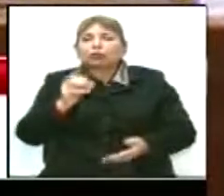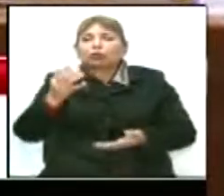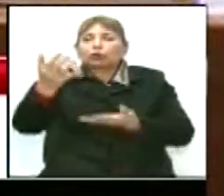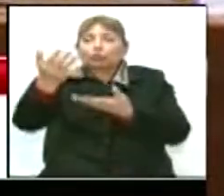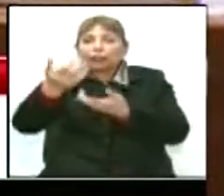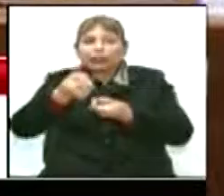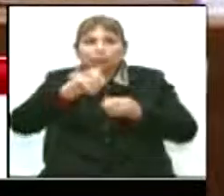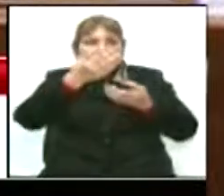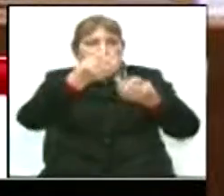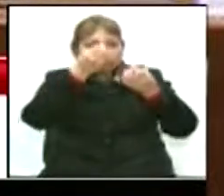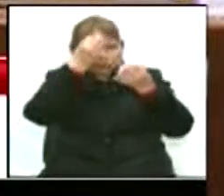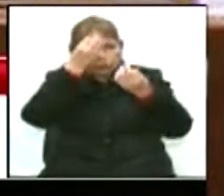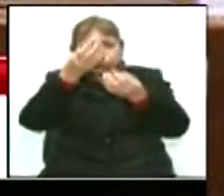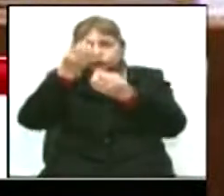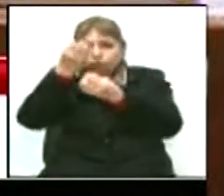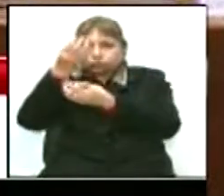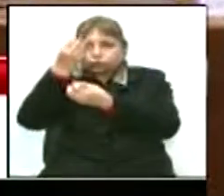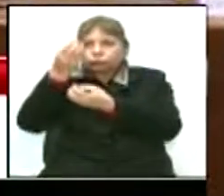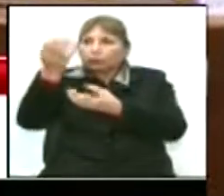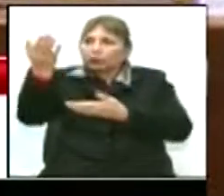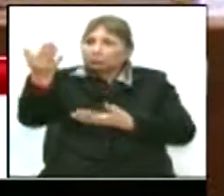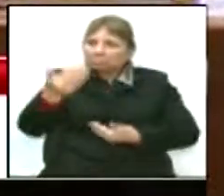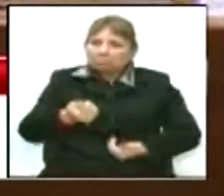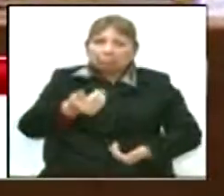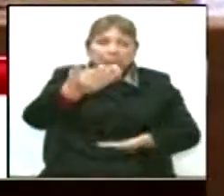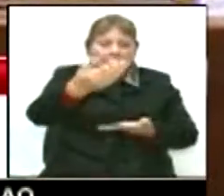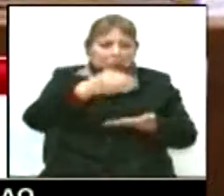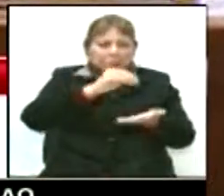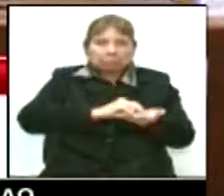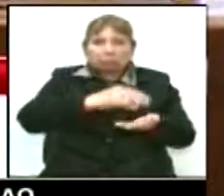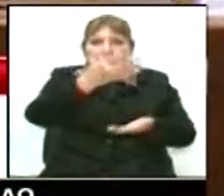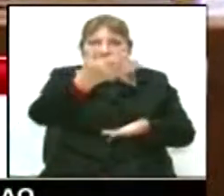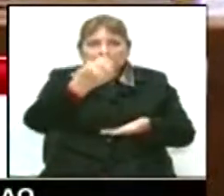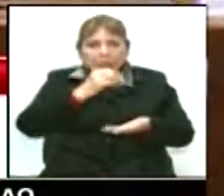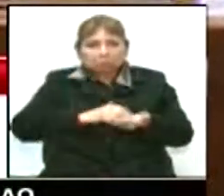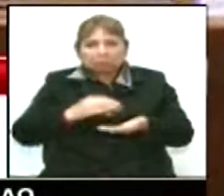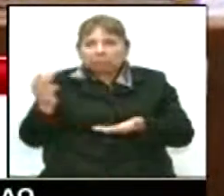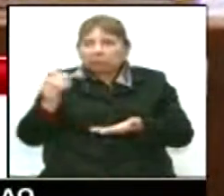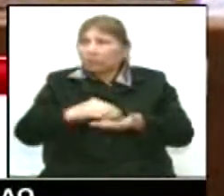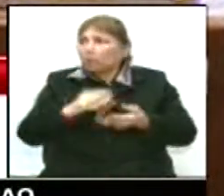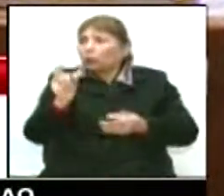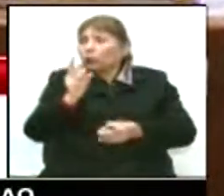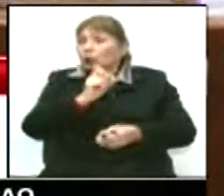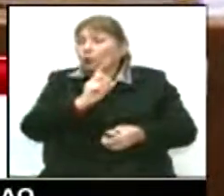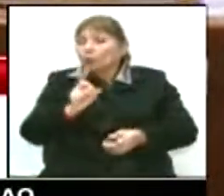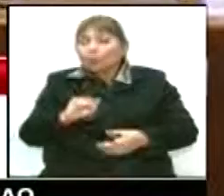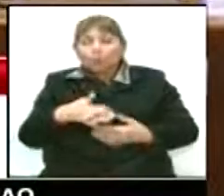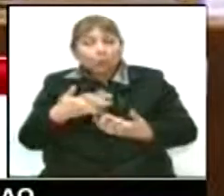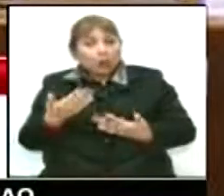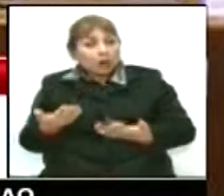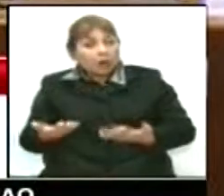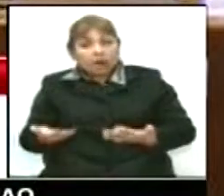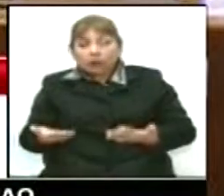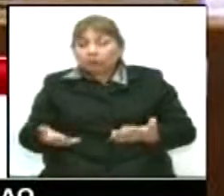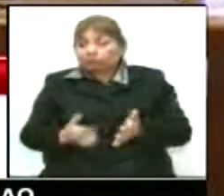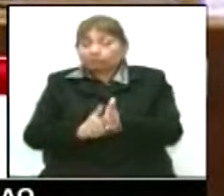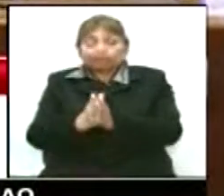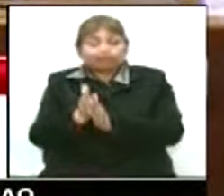recoge todos los aportes de los señores congresistas. Entonces, si no hay un ánimo de